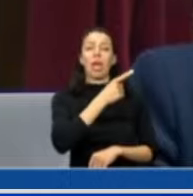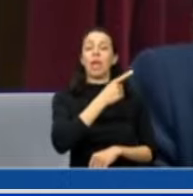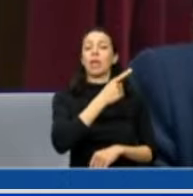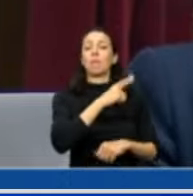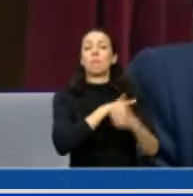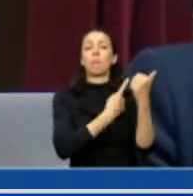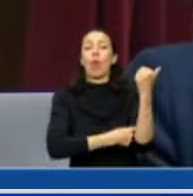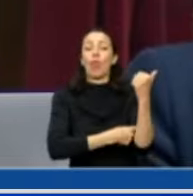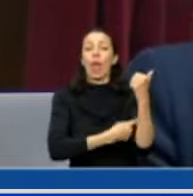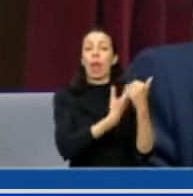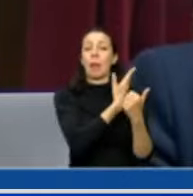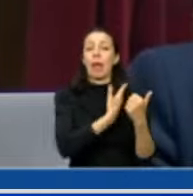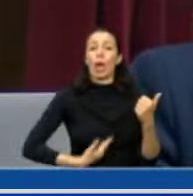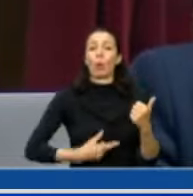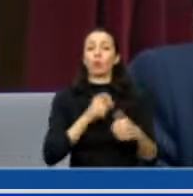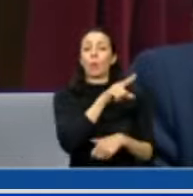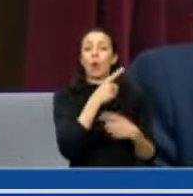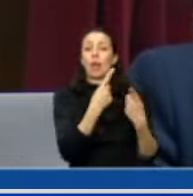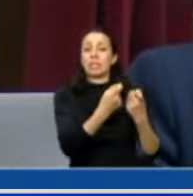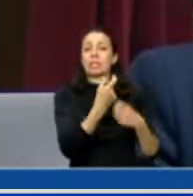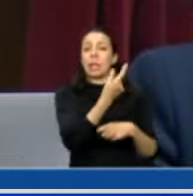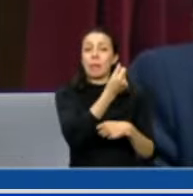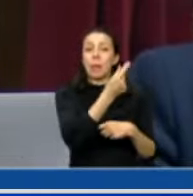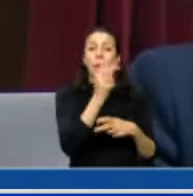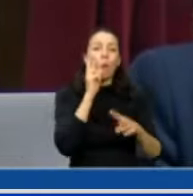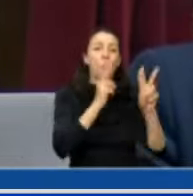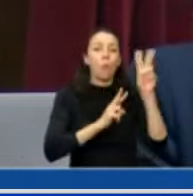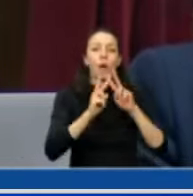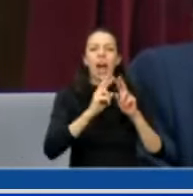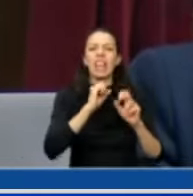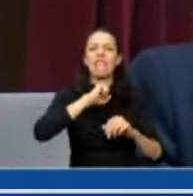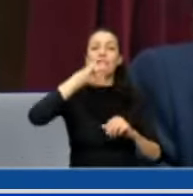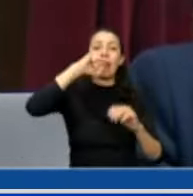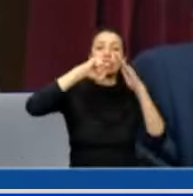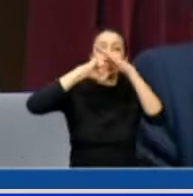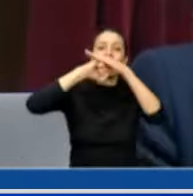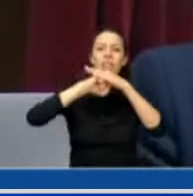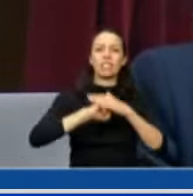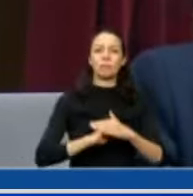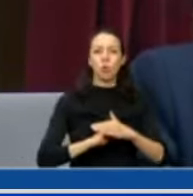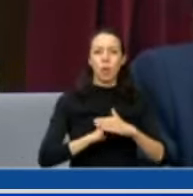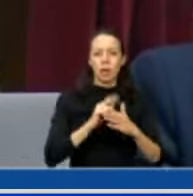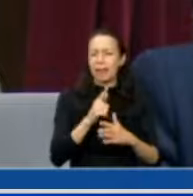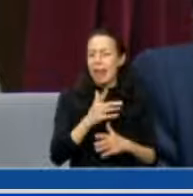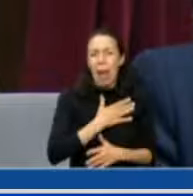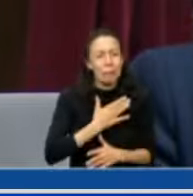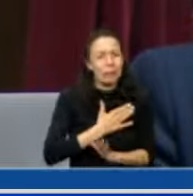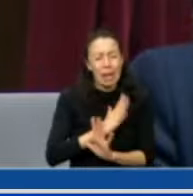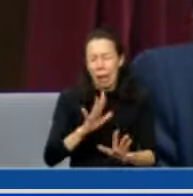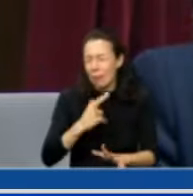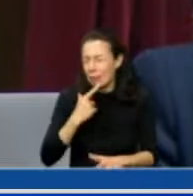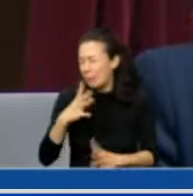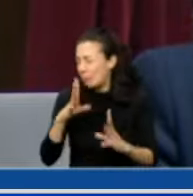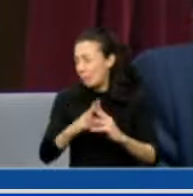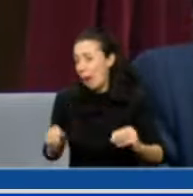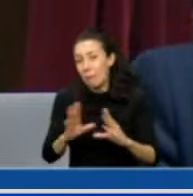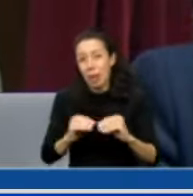propio Estado, su propio pensamiento, y dentro de ese propio Estado que él piensa en su cabeza, quiere llevarlo